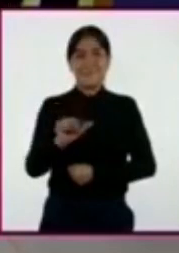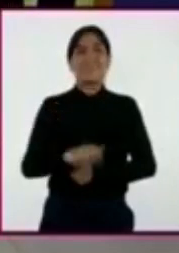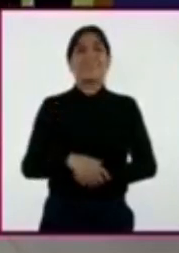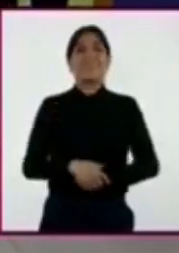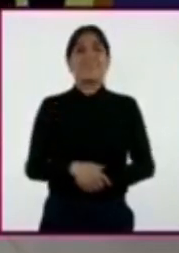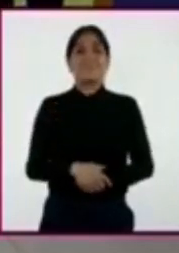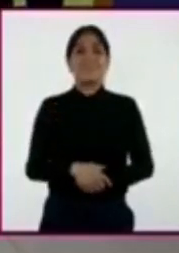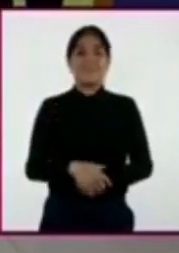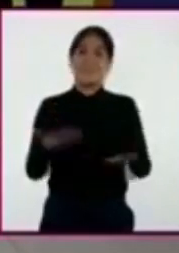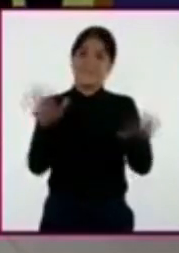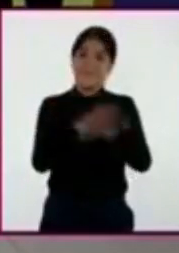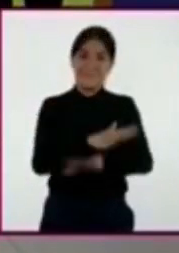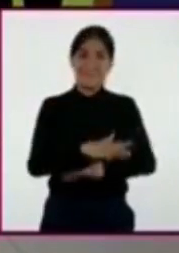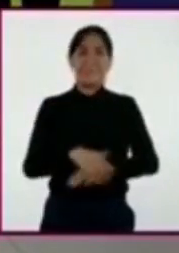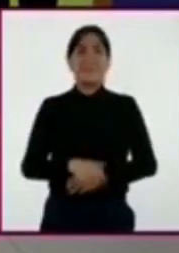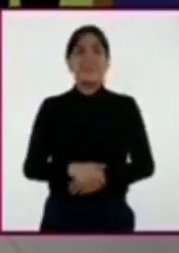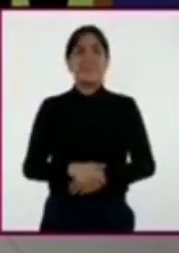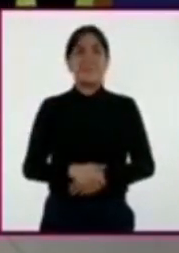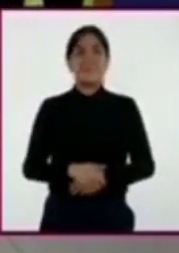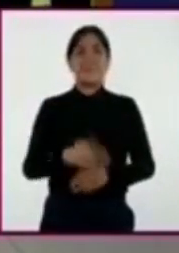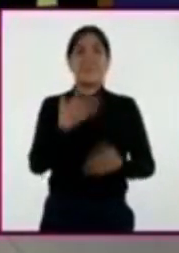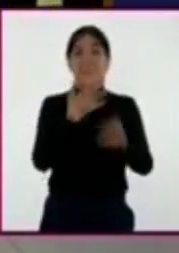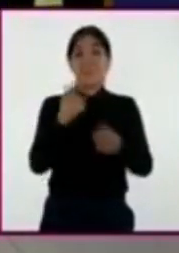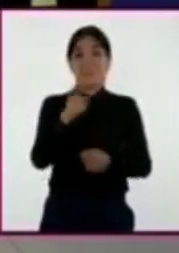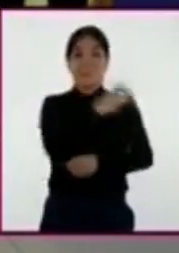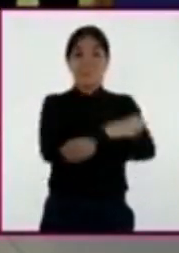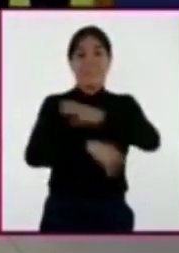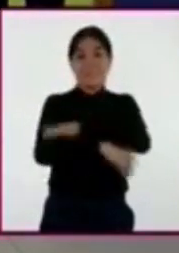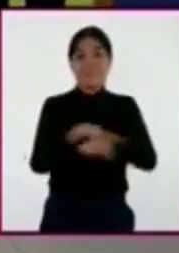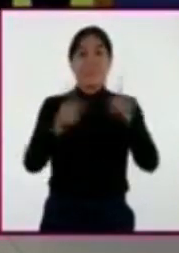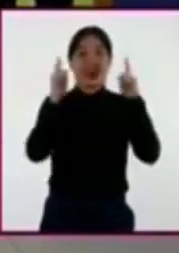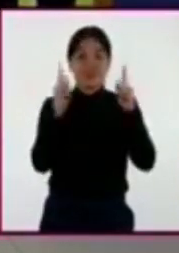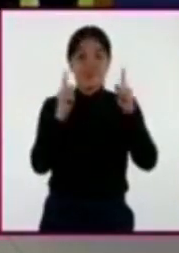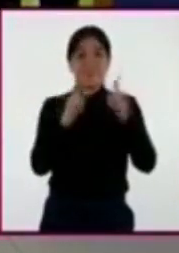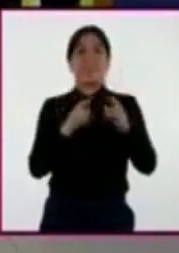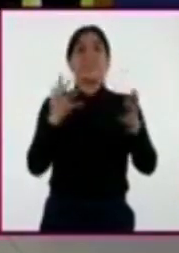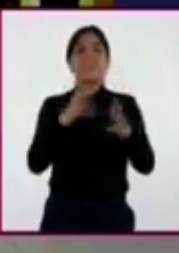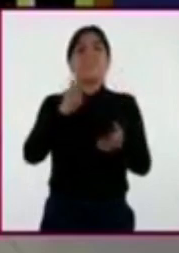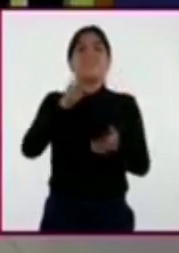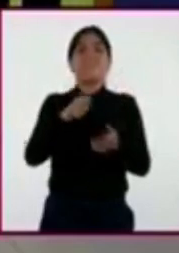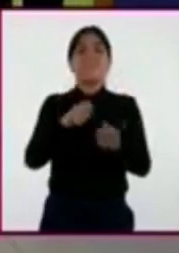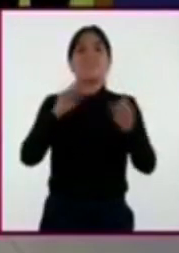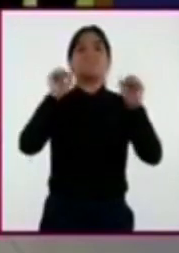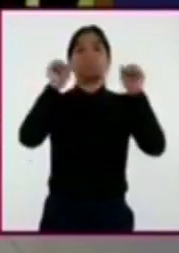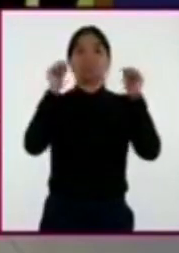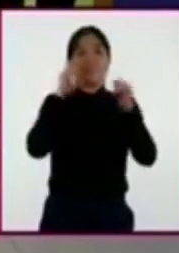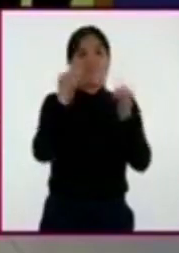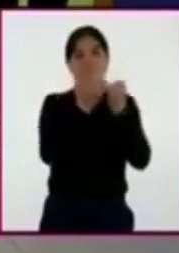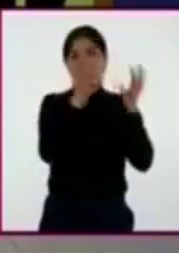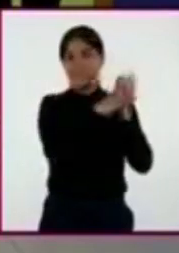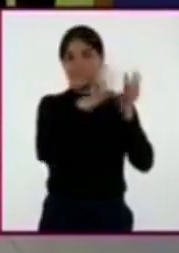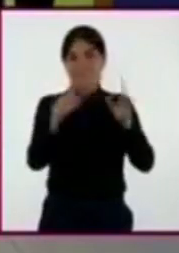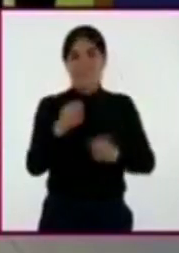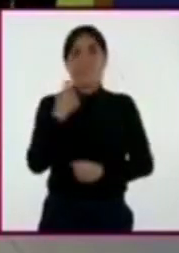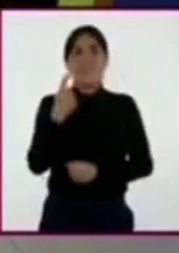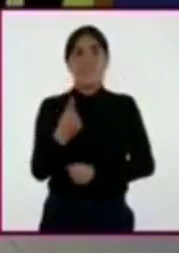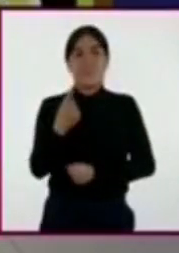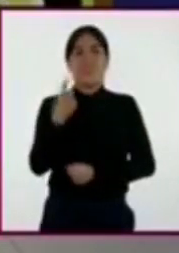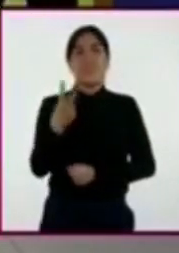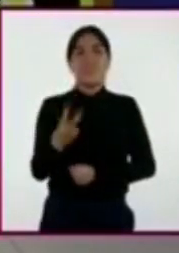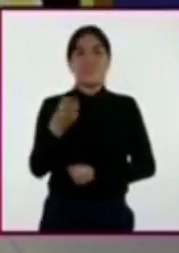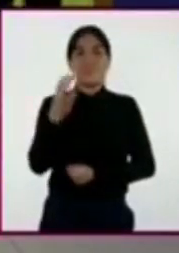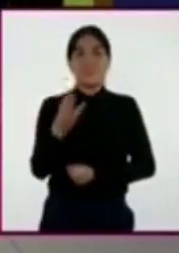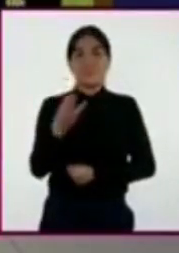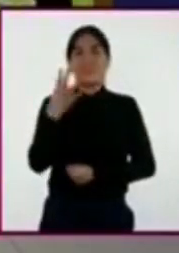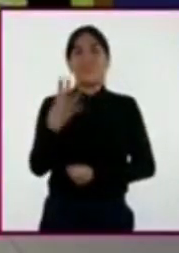16. Cambio. Brazos extendidos y vamos a abrir, cerrar. Comenzamos y 1,